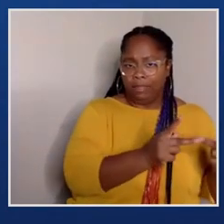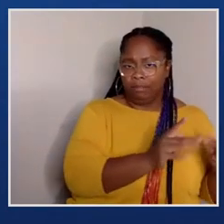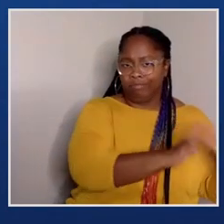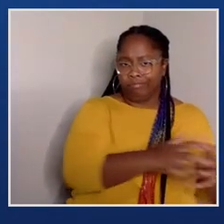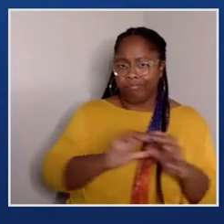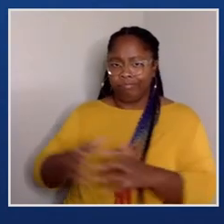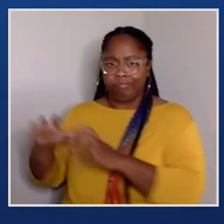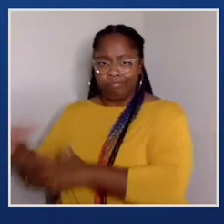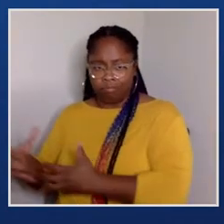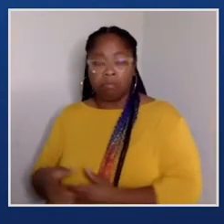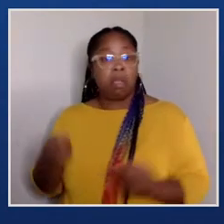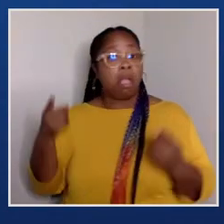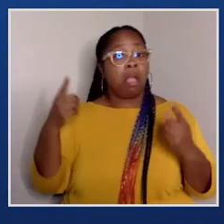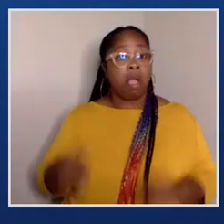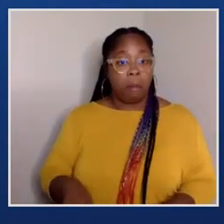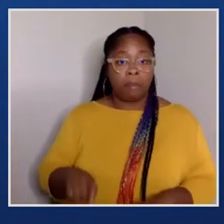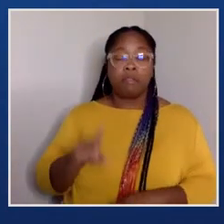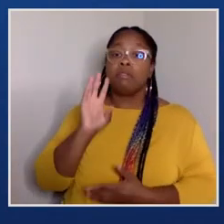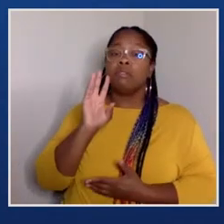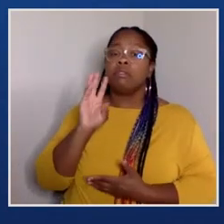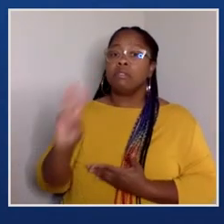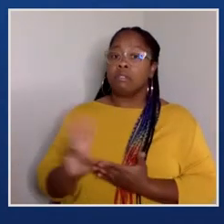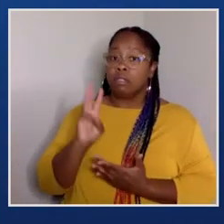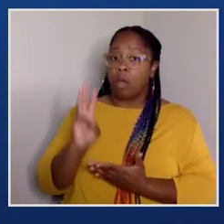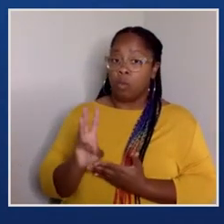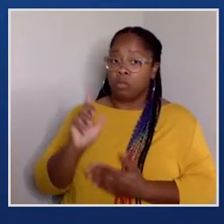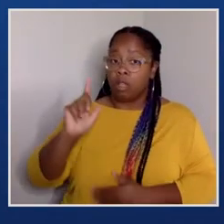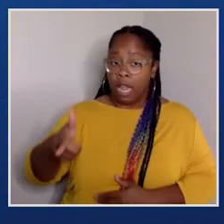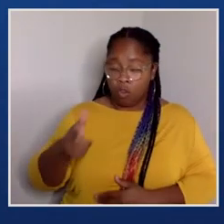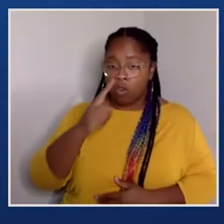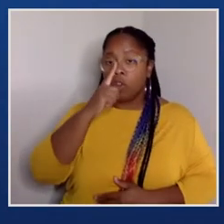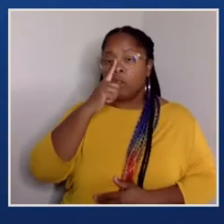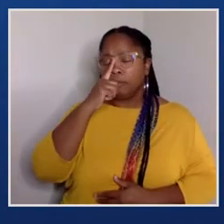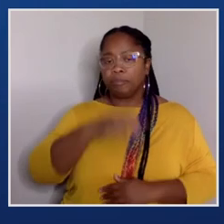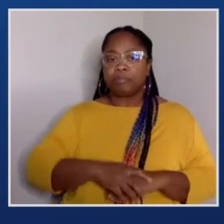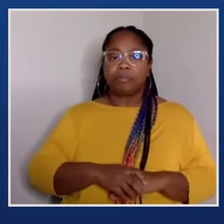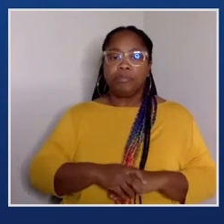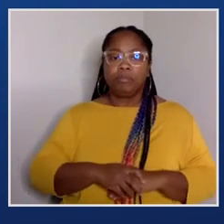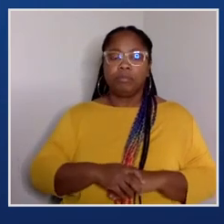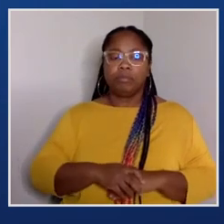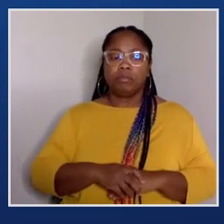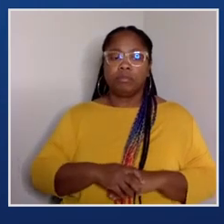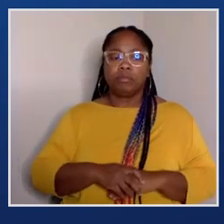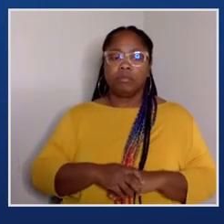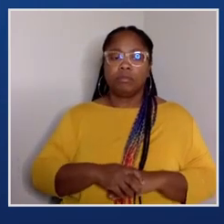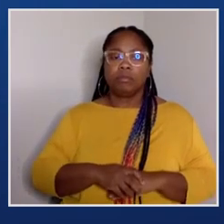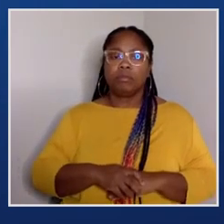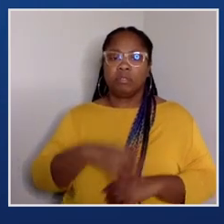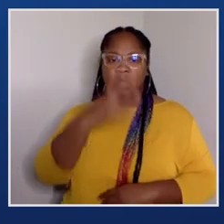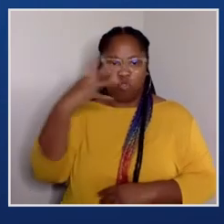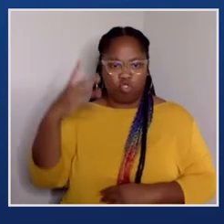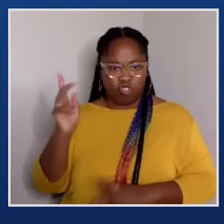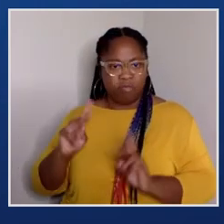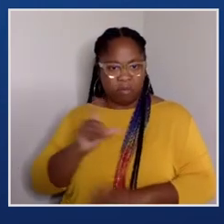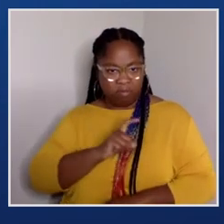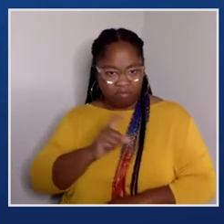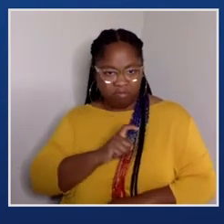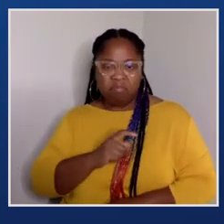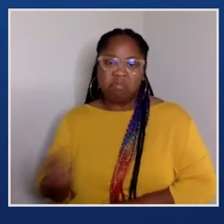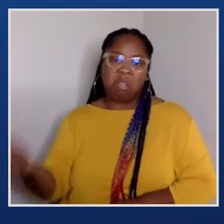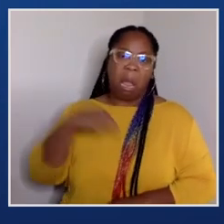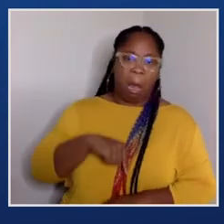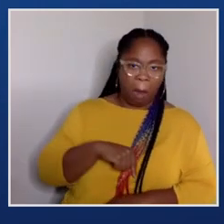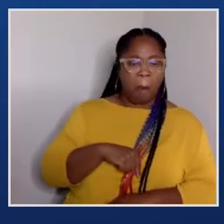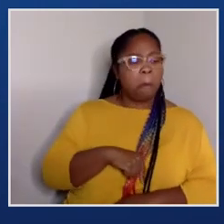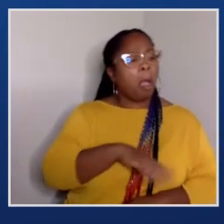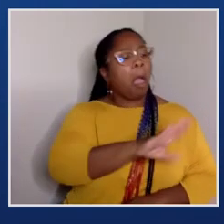Resulta que a las 6 horas nos llegaron, me llegaron y me dijeron